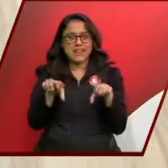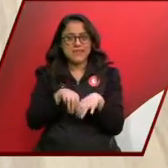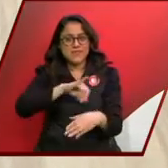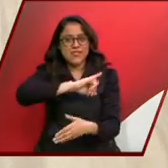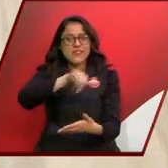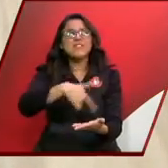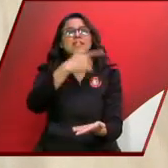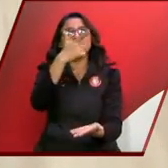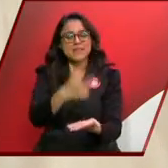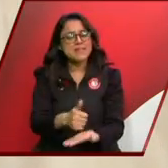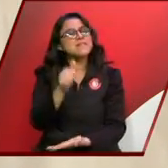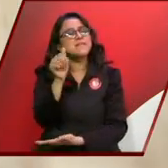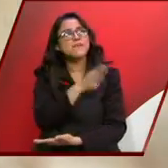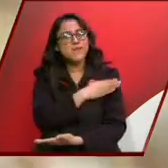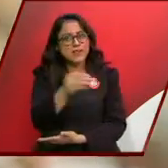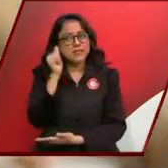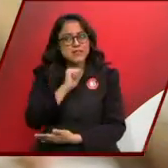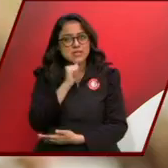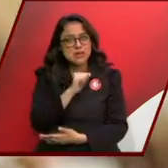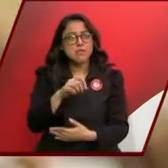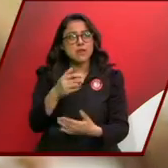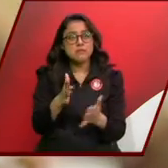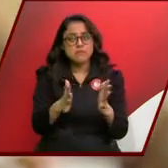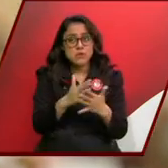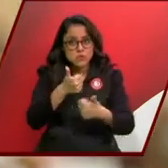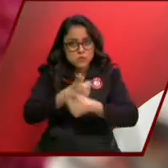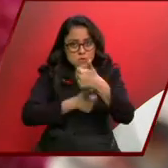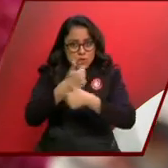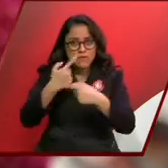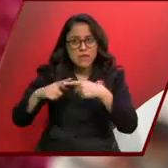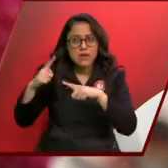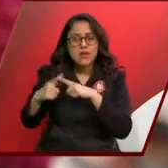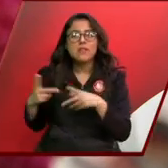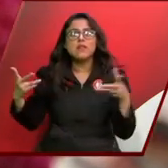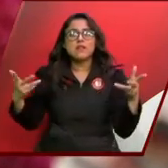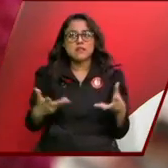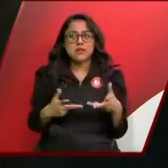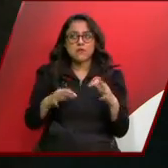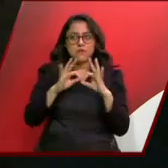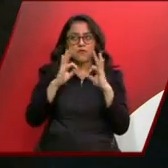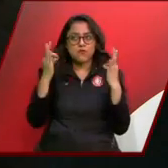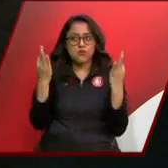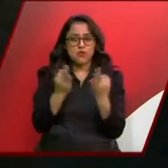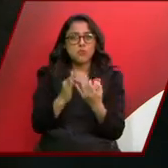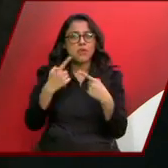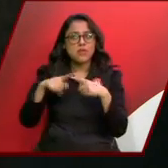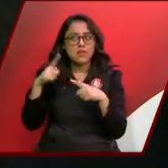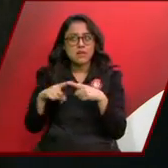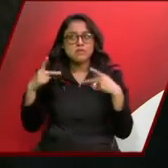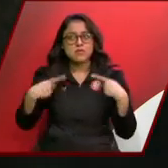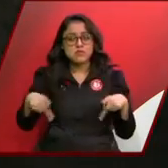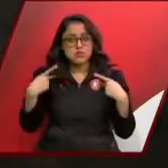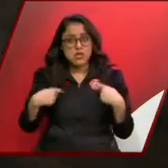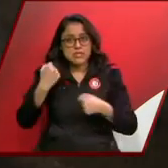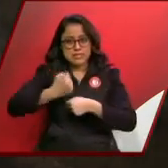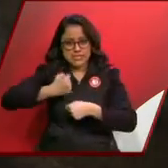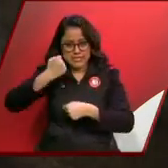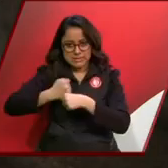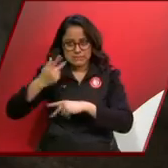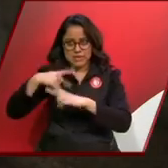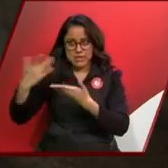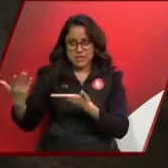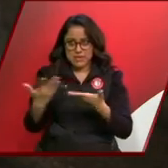Jorge Garralda no se quedó fuera del concurso y después de días de planeación, los chicos de prácticas profesionales de A